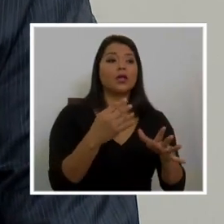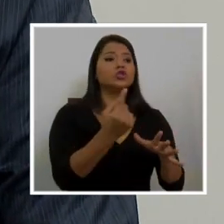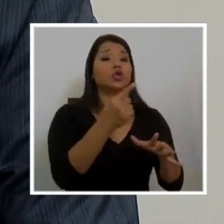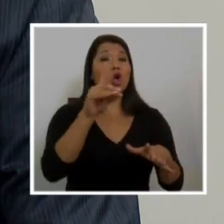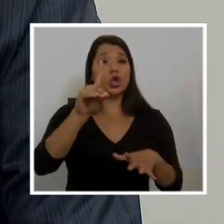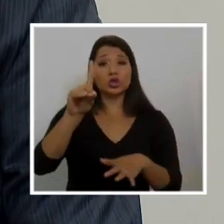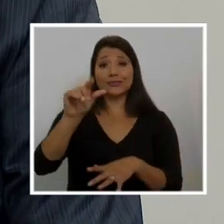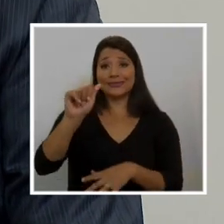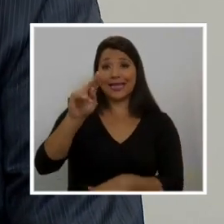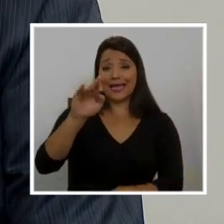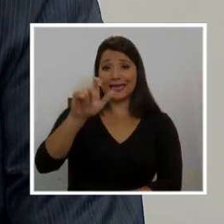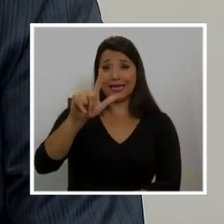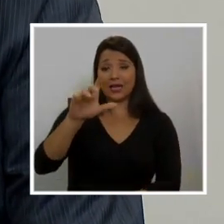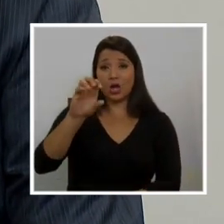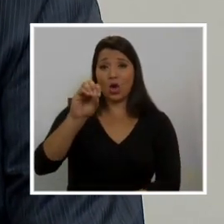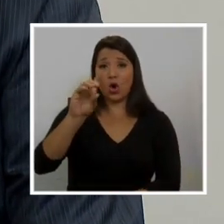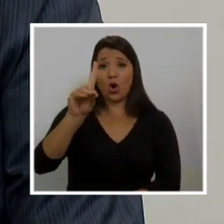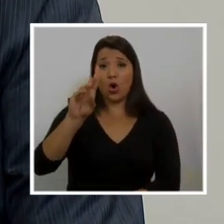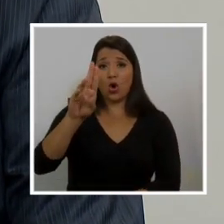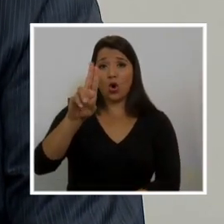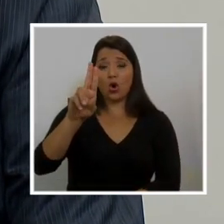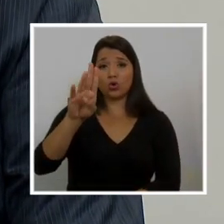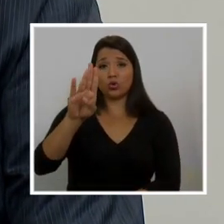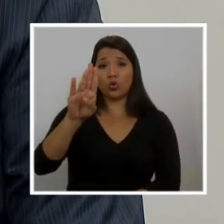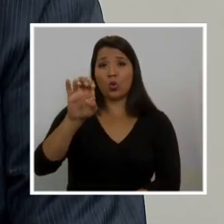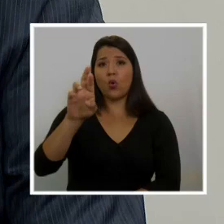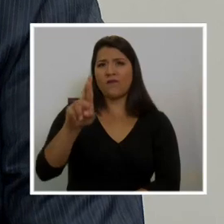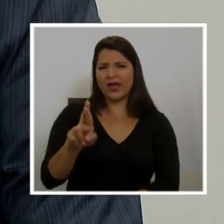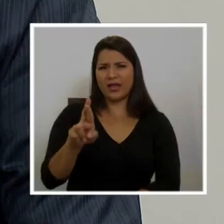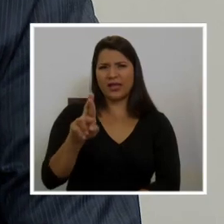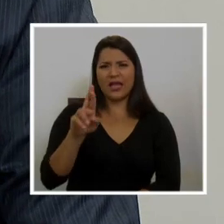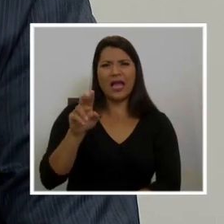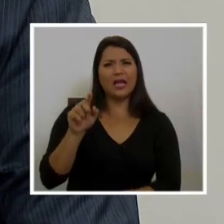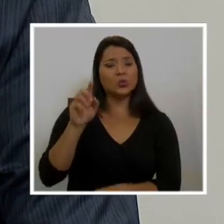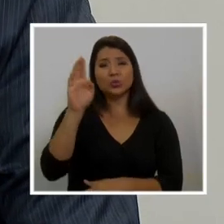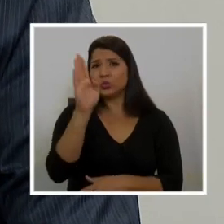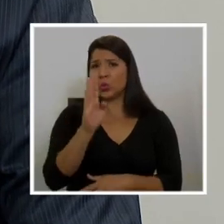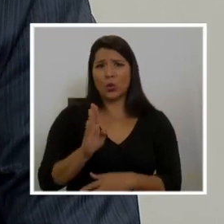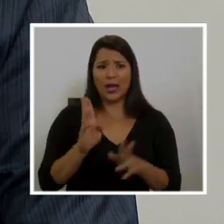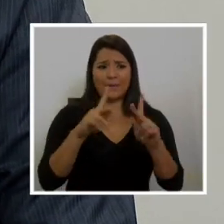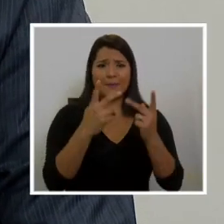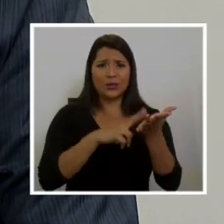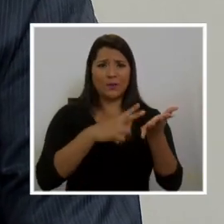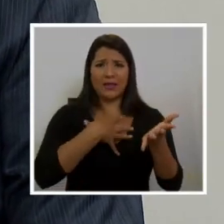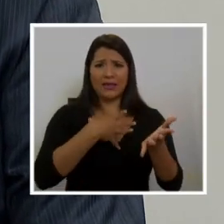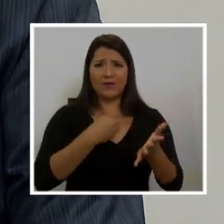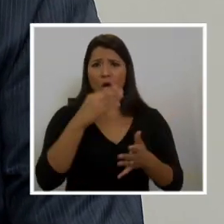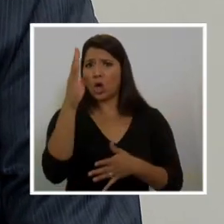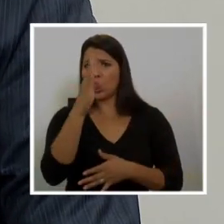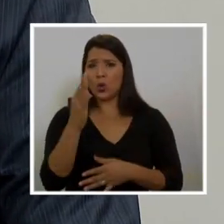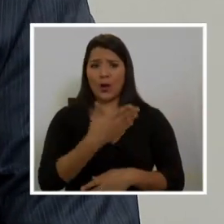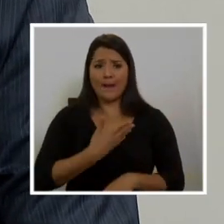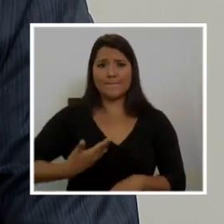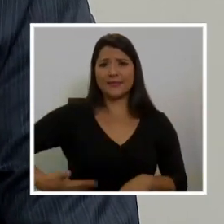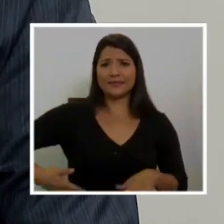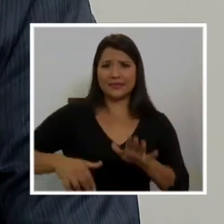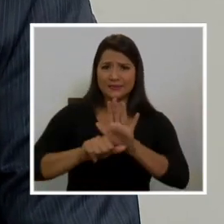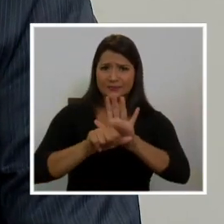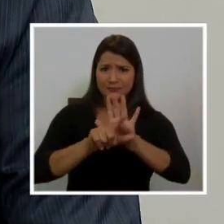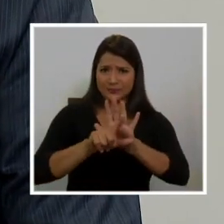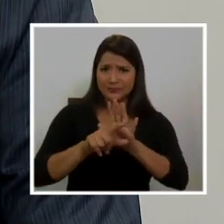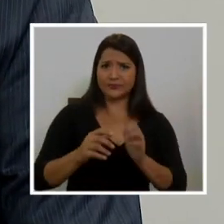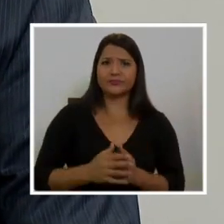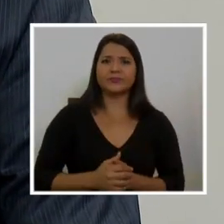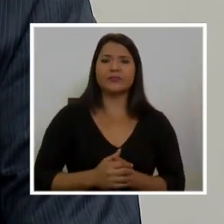Daniel Oduber, ninguno ha llegado a ser presidente de la Asamblea y de la República. En el caso de Liberación Nacional, en Unidad hay más casos.